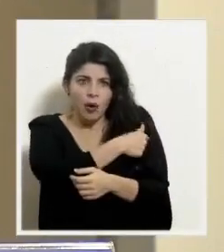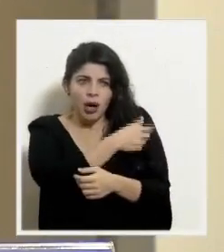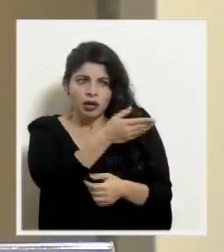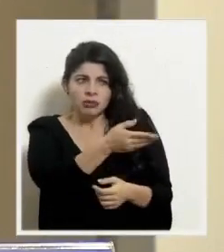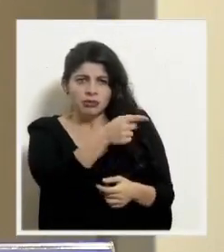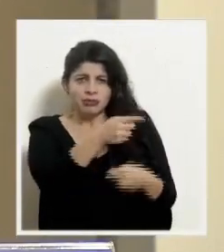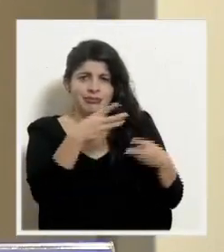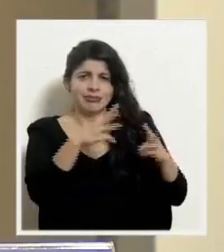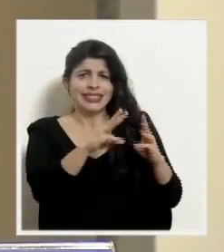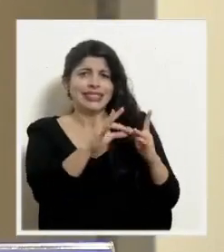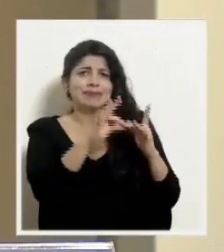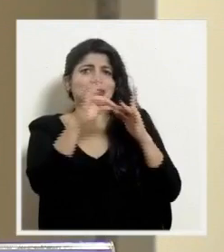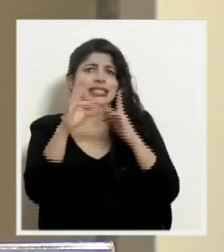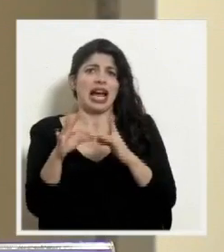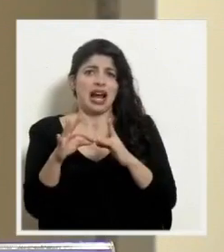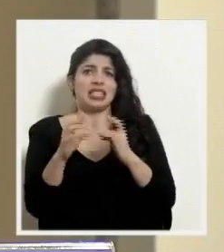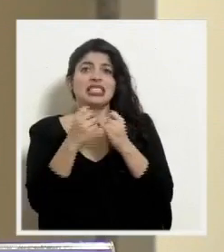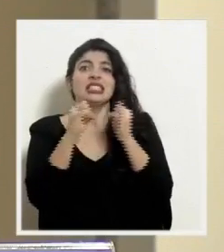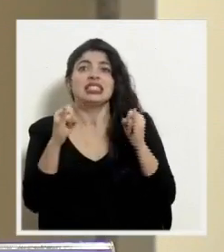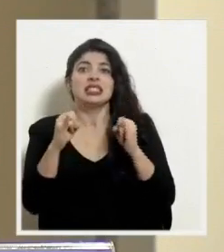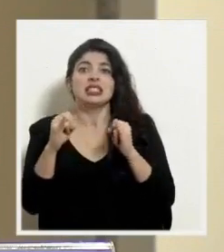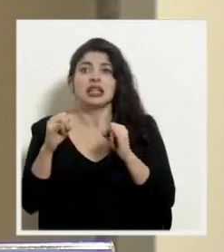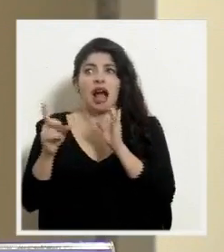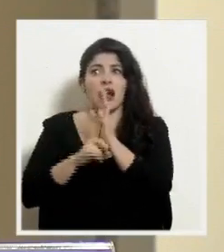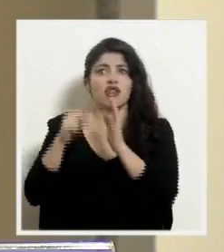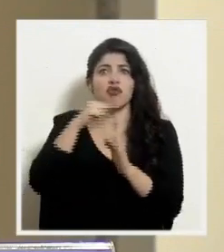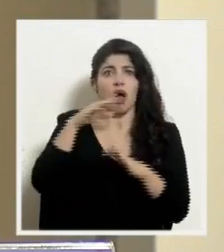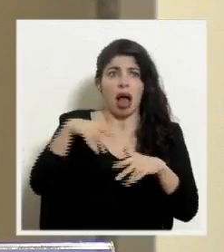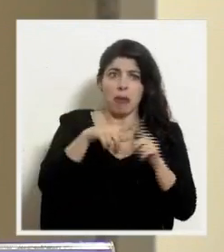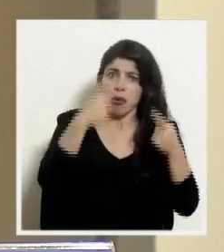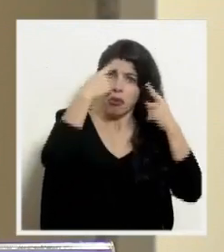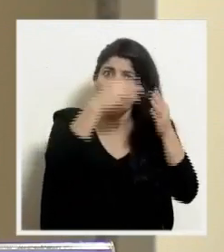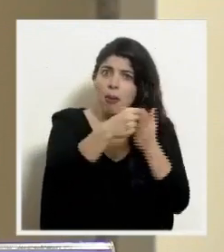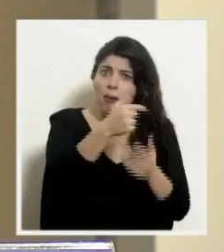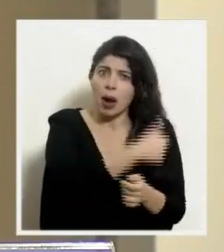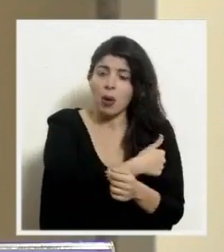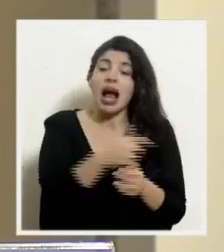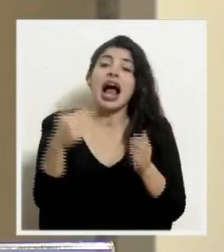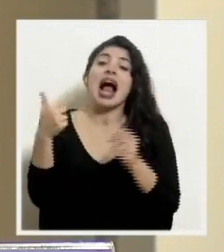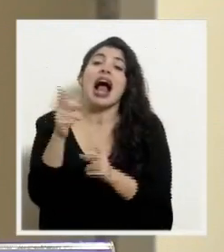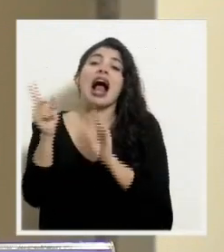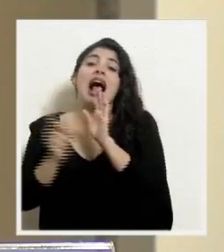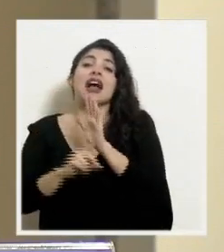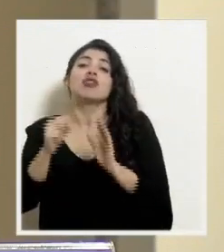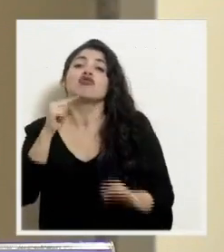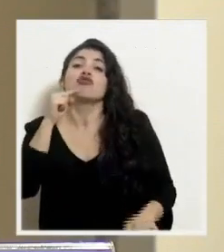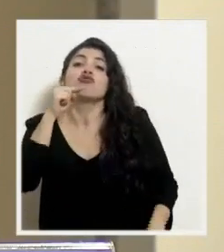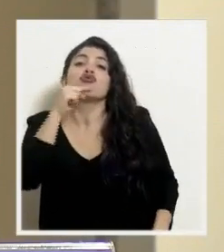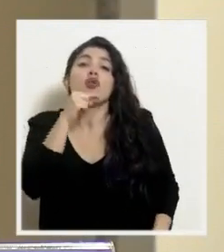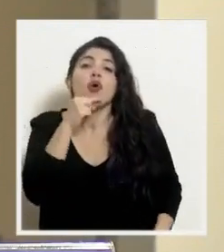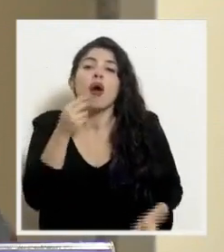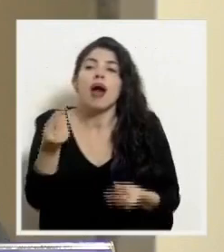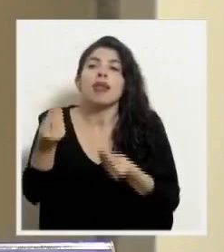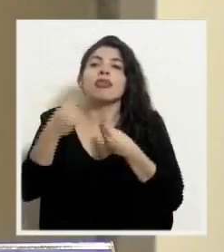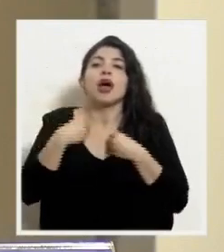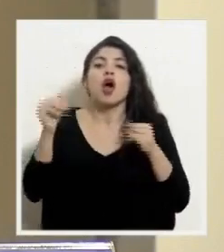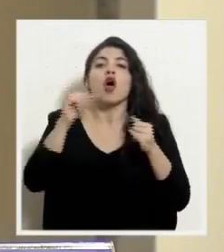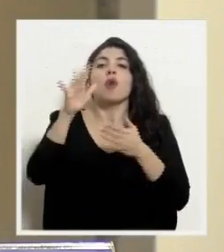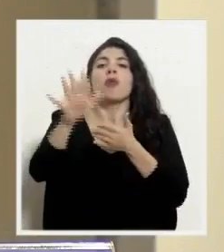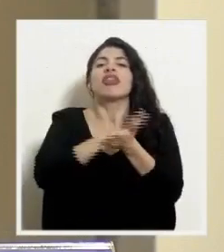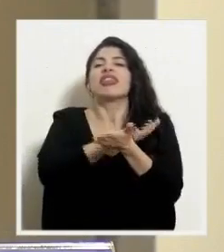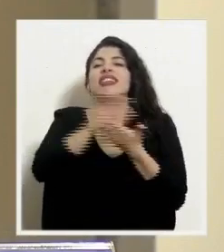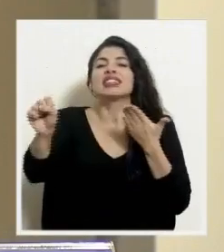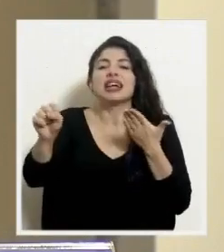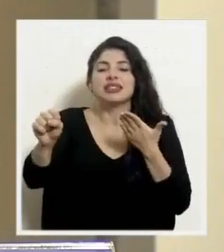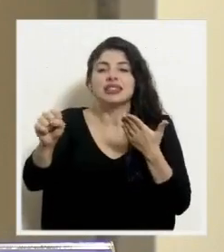bajo mecanismos excepcionales sin necesidad de una alerta roja. La alerta roja lo que nos permitiría es una connotación de desastre